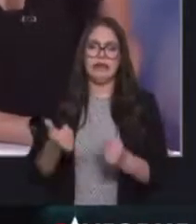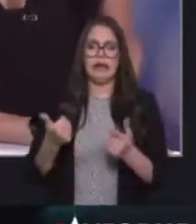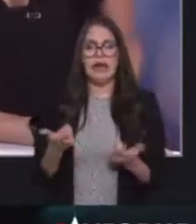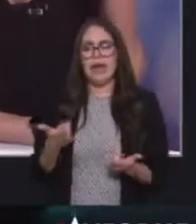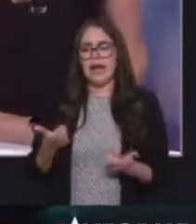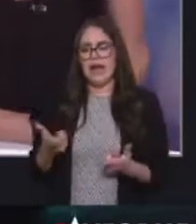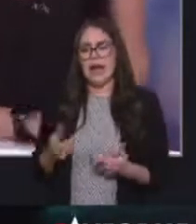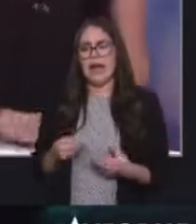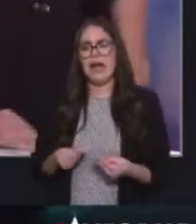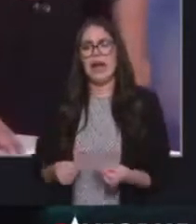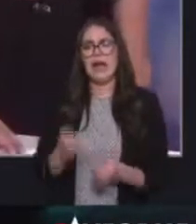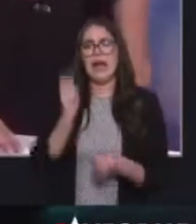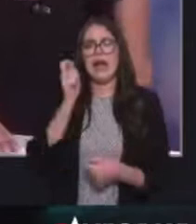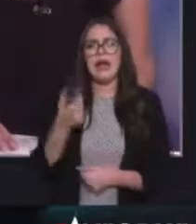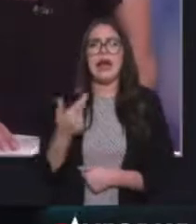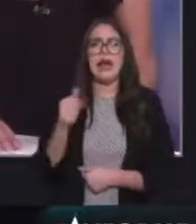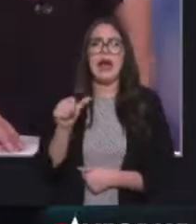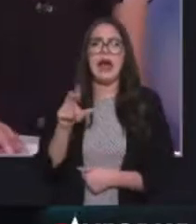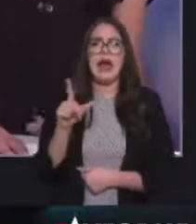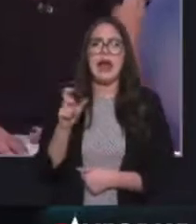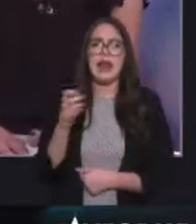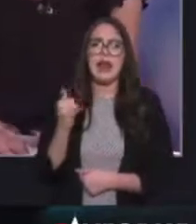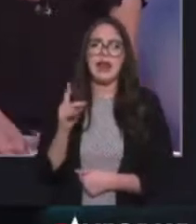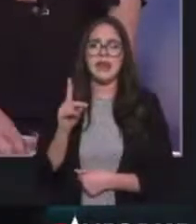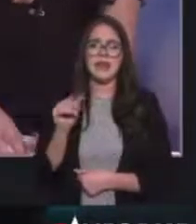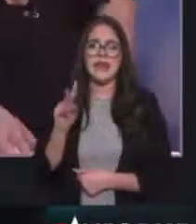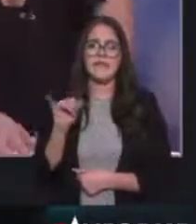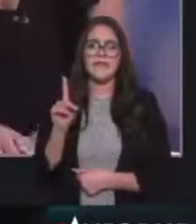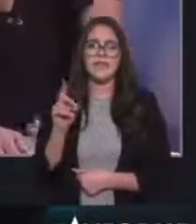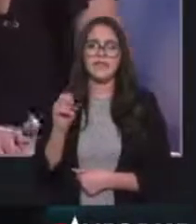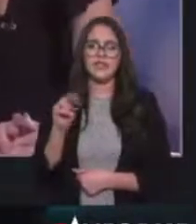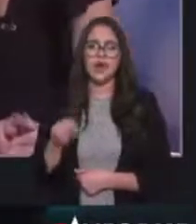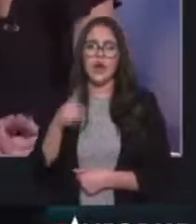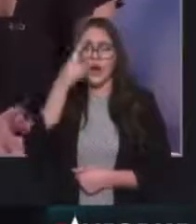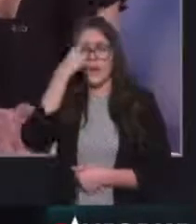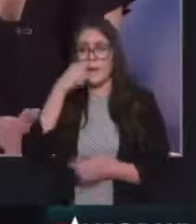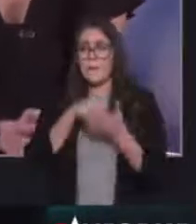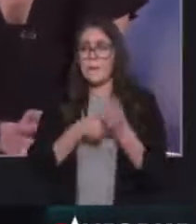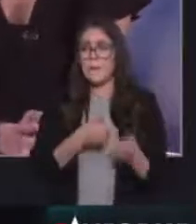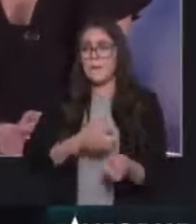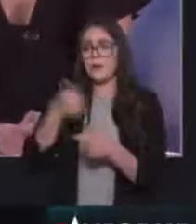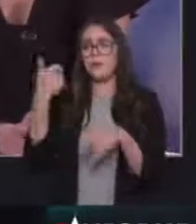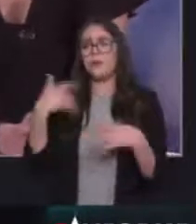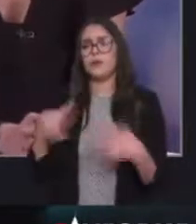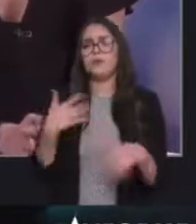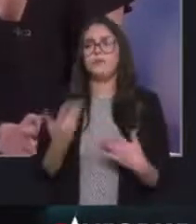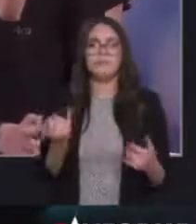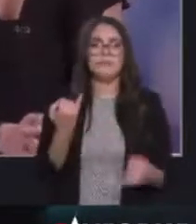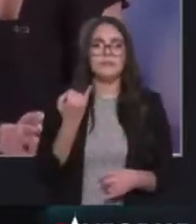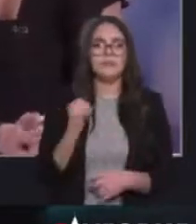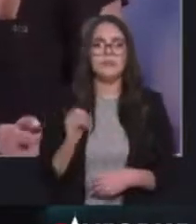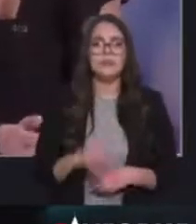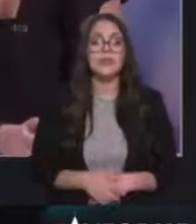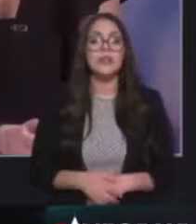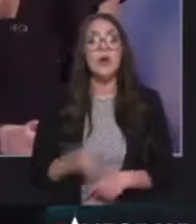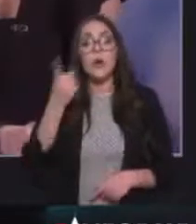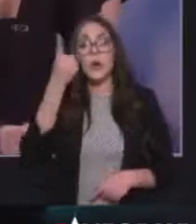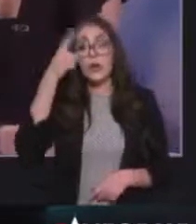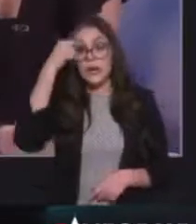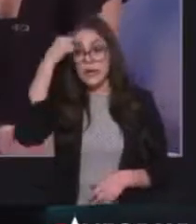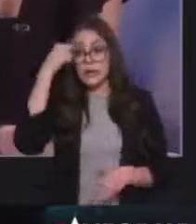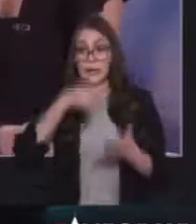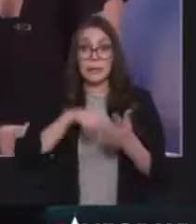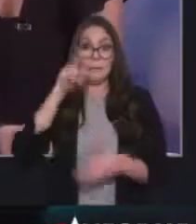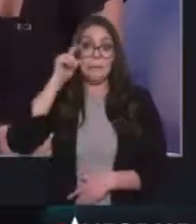como herramientas de mensajería, entre otras muchísimas cosas. Senadora, finalmente, ¿qué se espera mañana en las discusiones, en